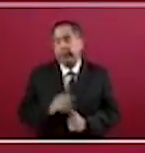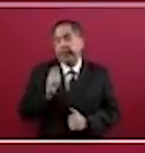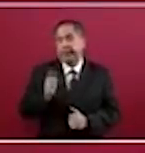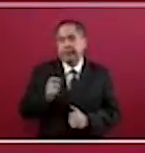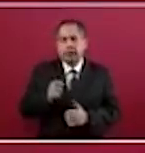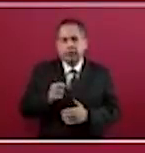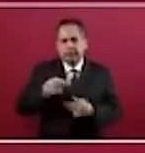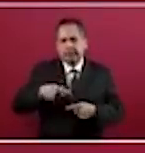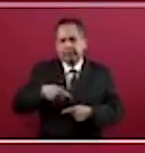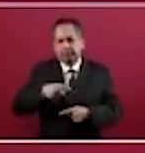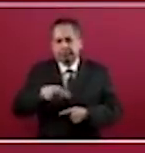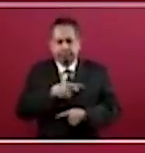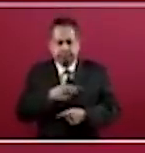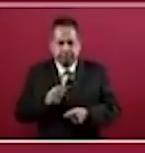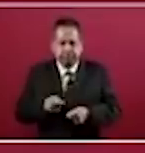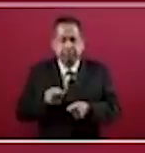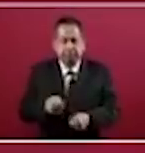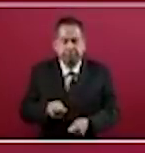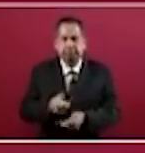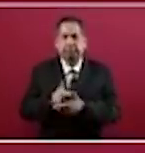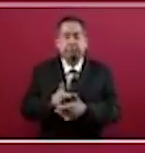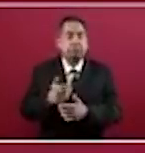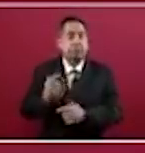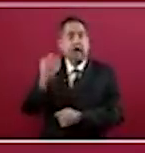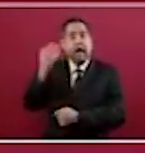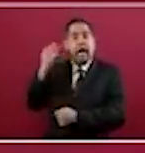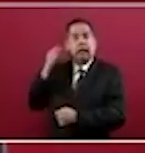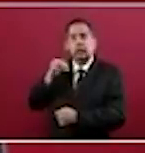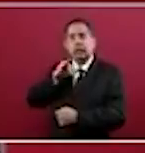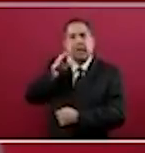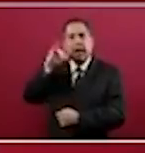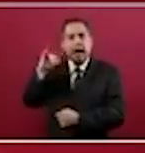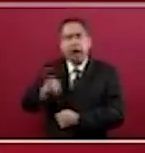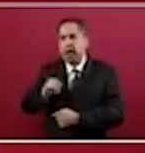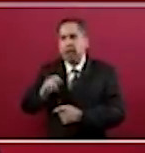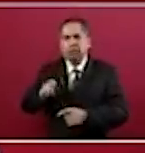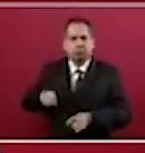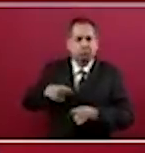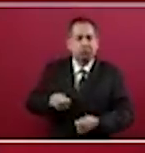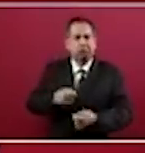es una ayuda que nunca se había dado